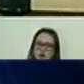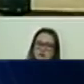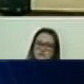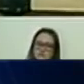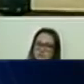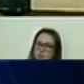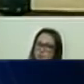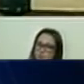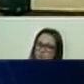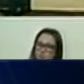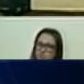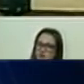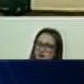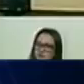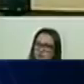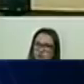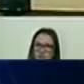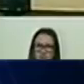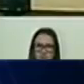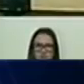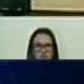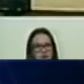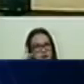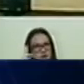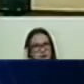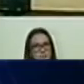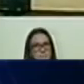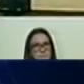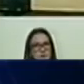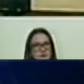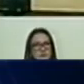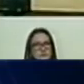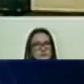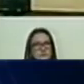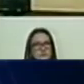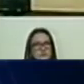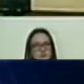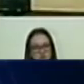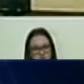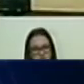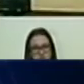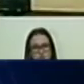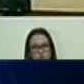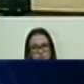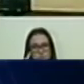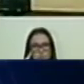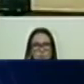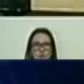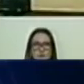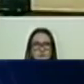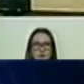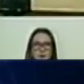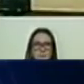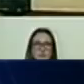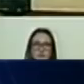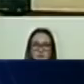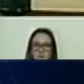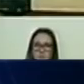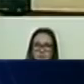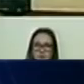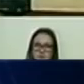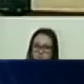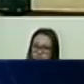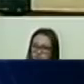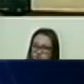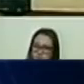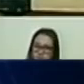su derecho a la dignidad y el respeto a nuestra condición de hijos de Simón Bolívar, de esta patria hermosa que amamos, que se